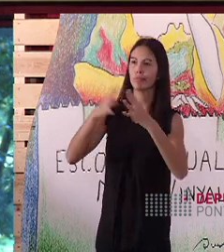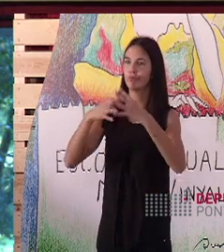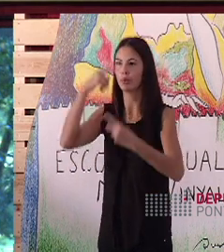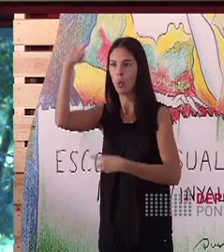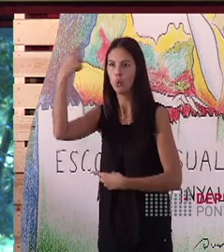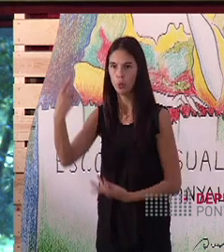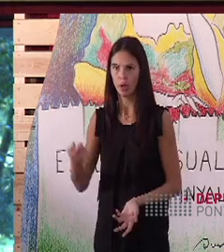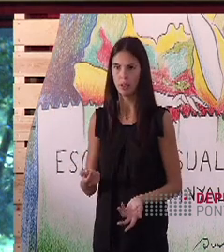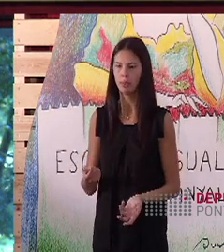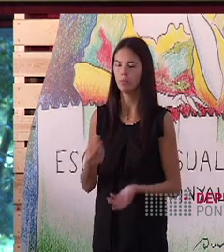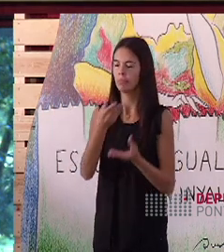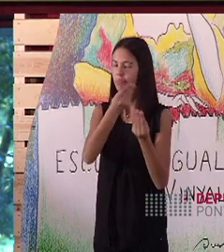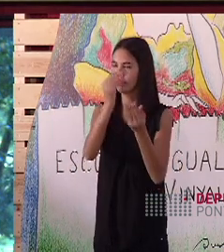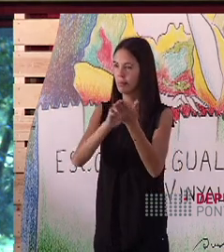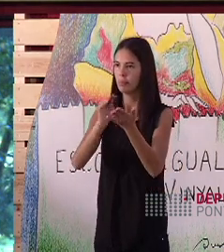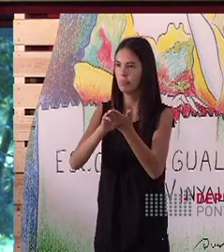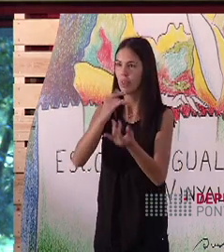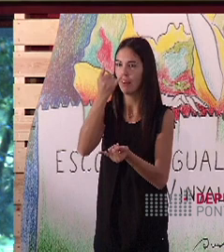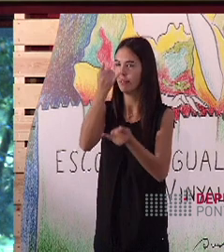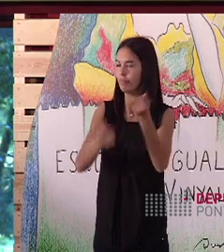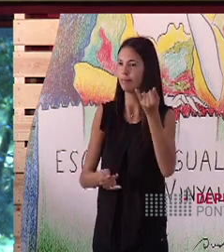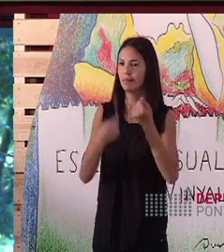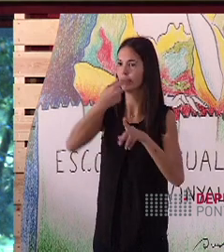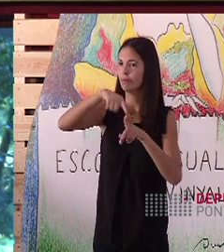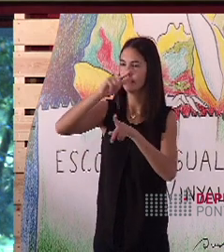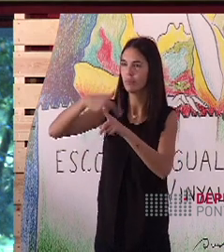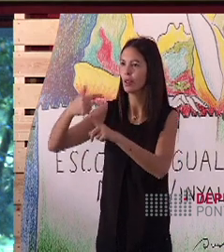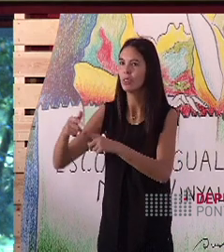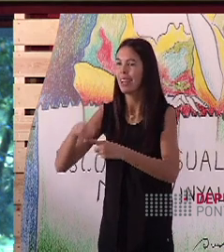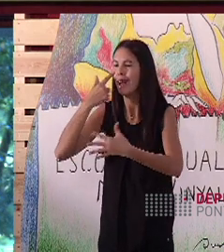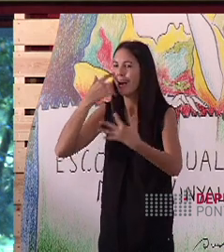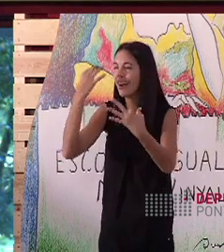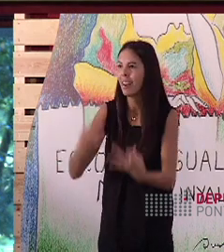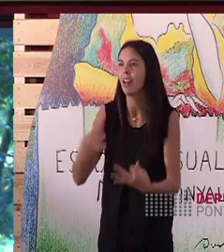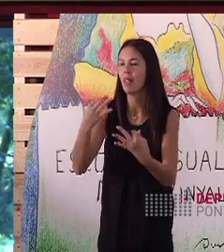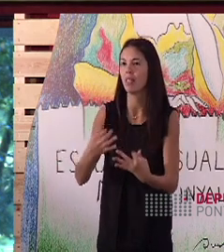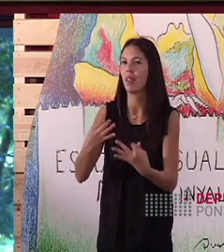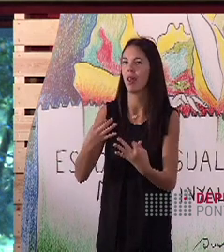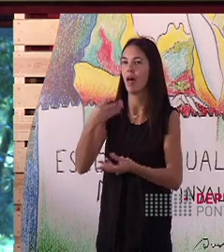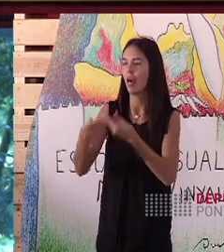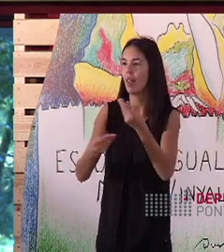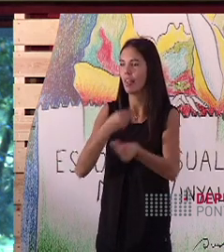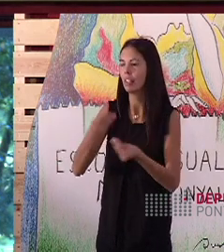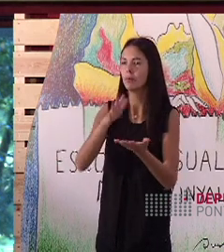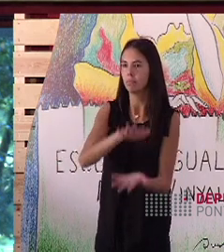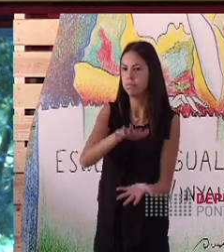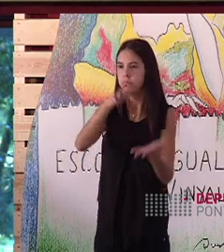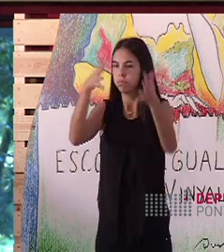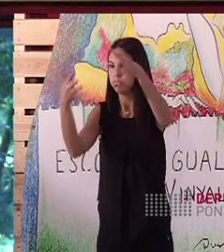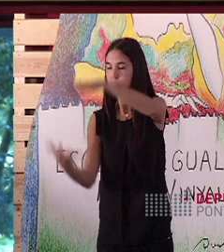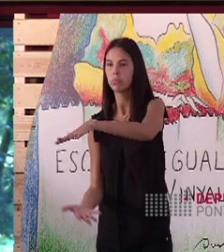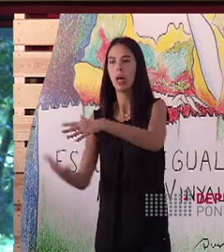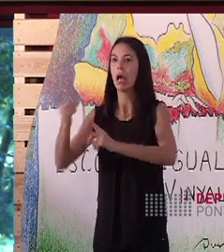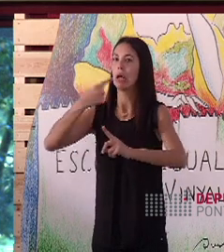culturales muchas se convierten en factores que impiden, o en realidades, que impiden hacer muchos cambios desde el poder